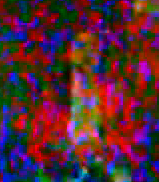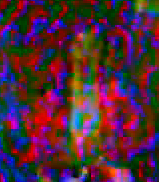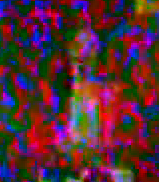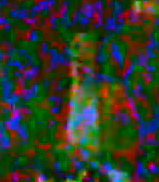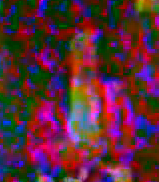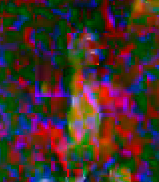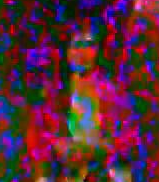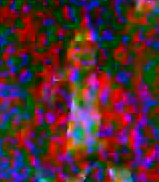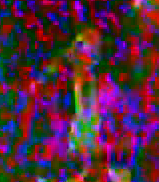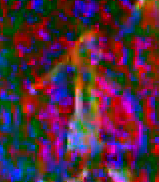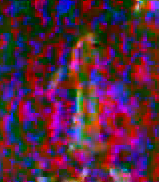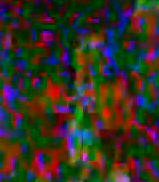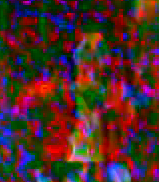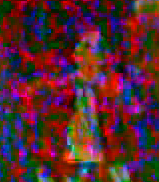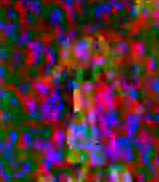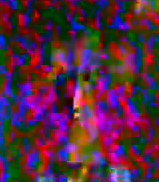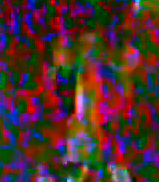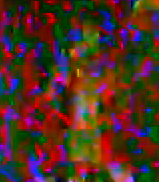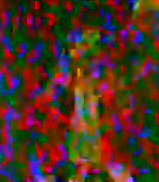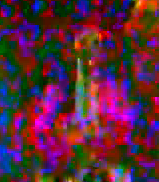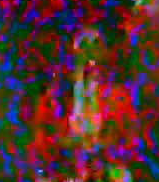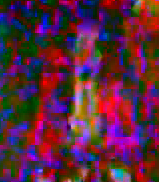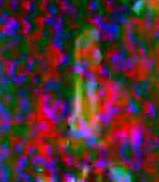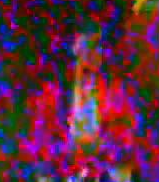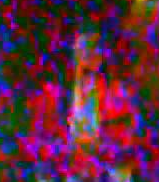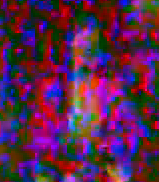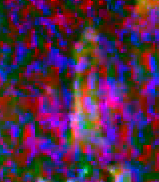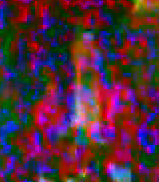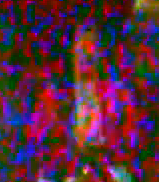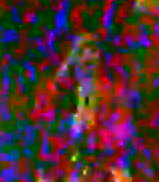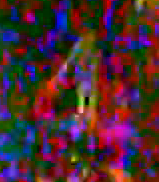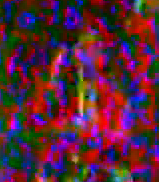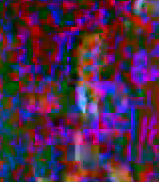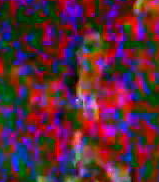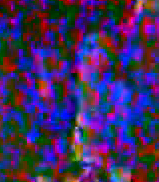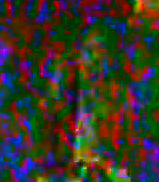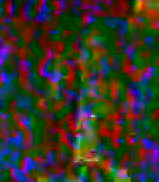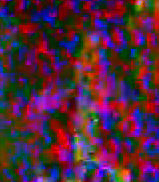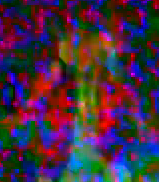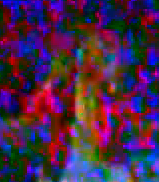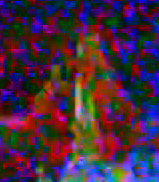Yo creo que ya mañana, especialmente por la prensa colombiana, se va a saber ya, ¿no?